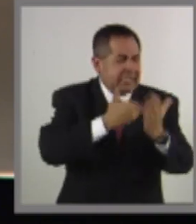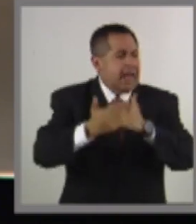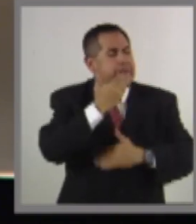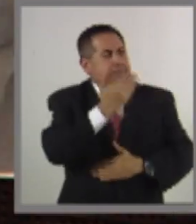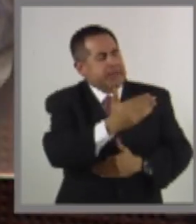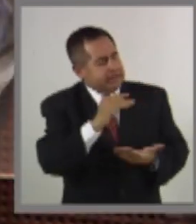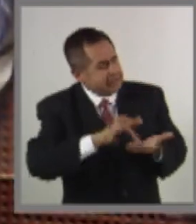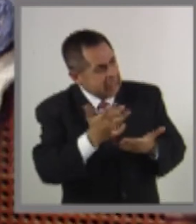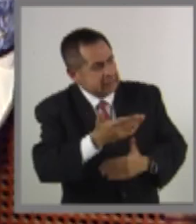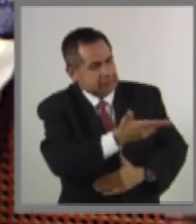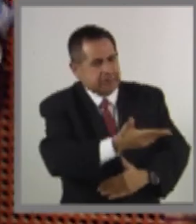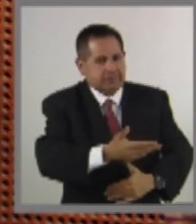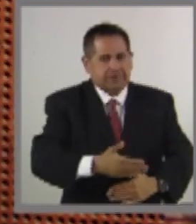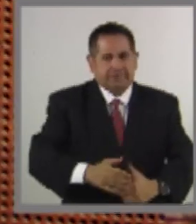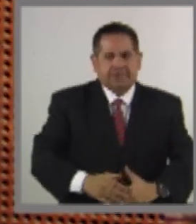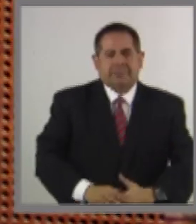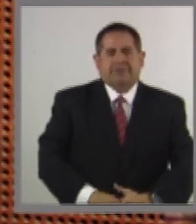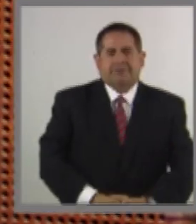gracias.